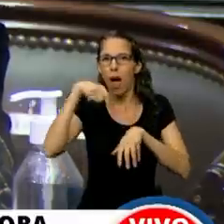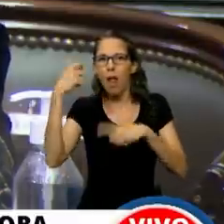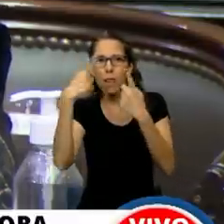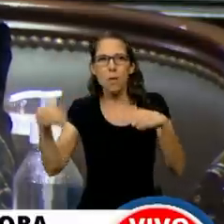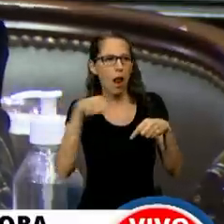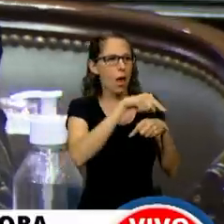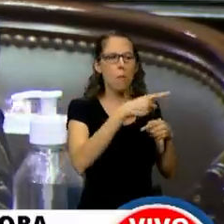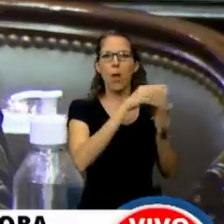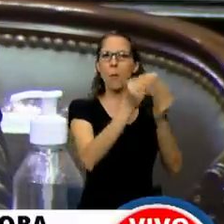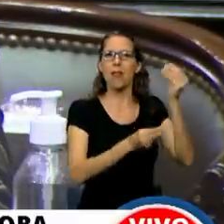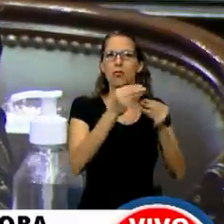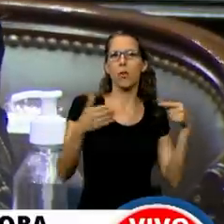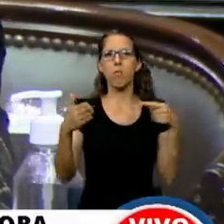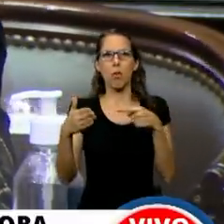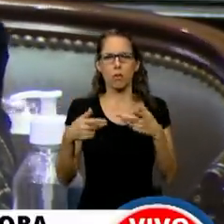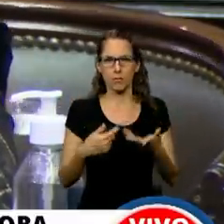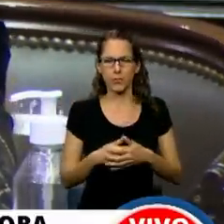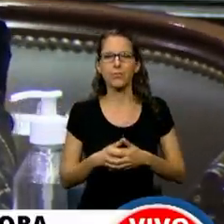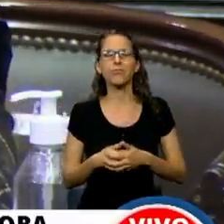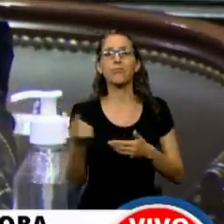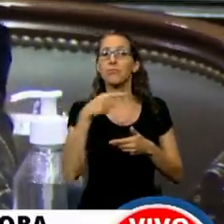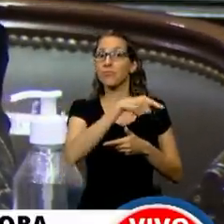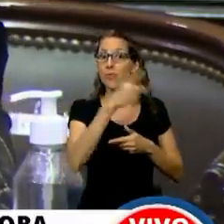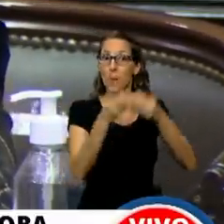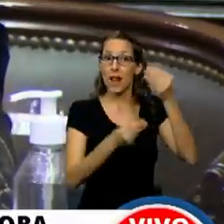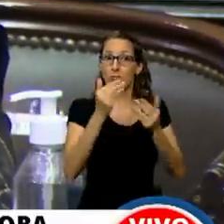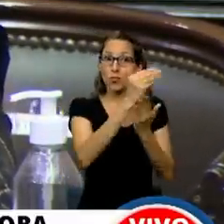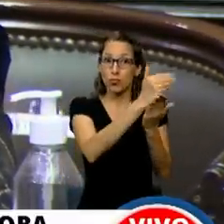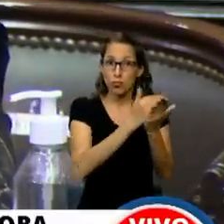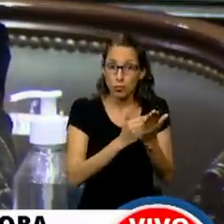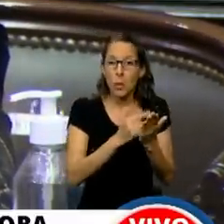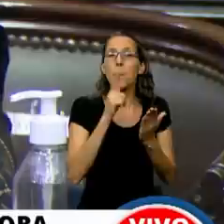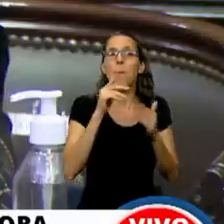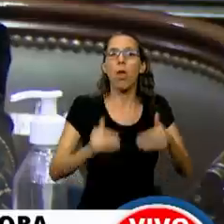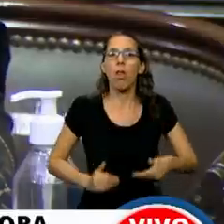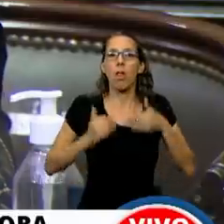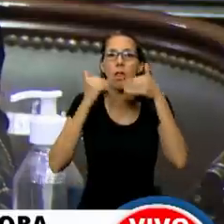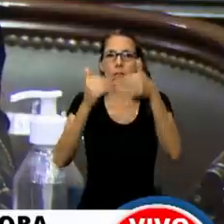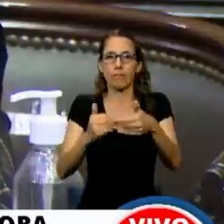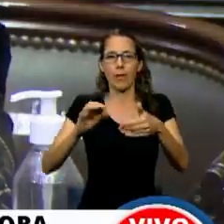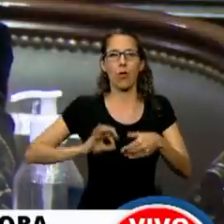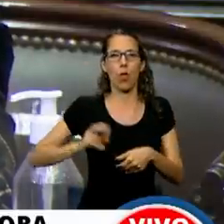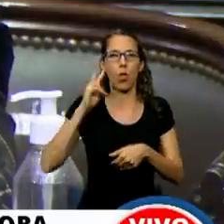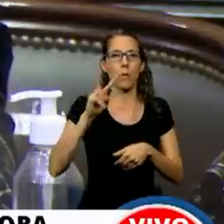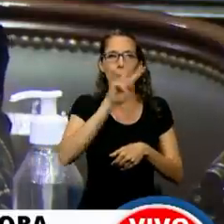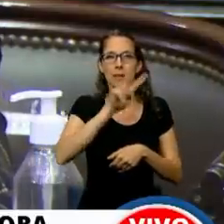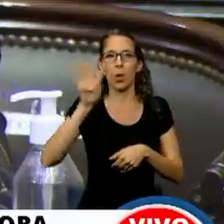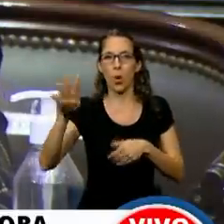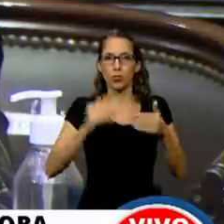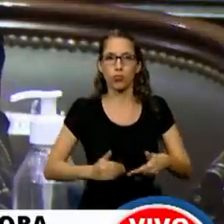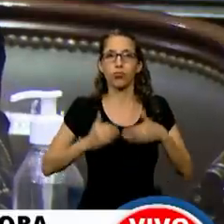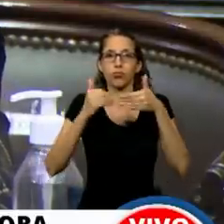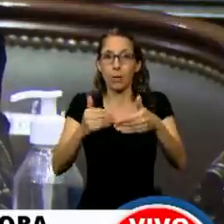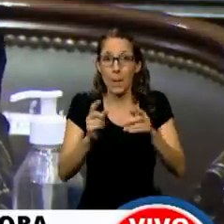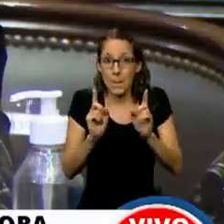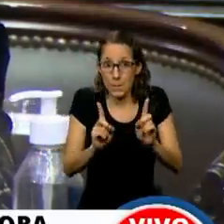este presupuesto pretende prorrogar hasta el año 2024 las facultades delegadas por